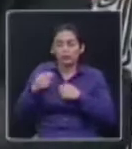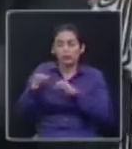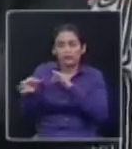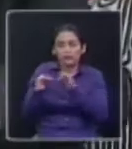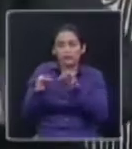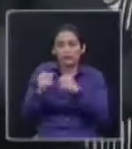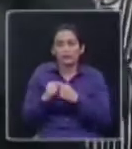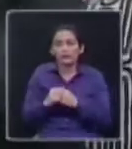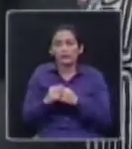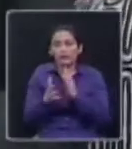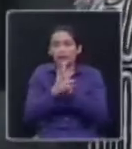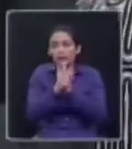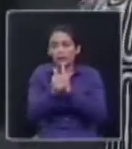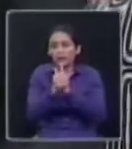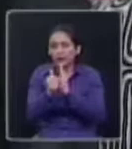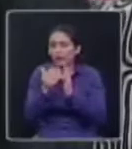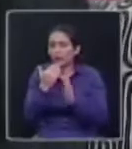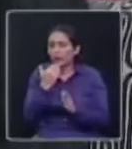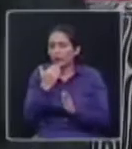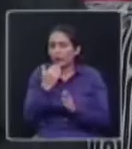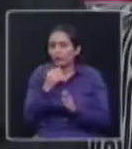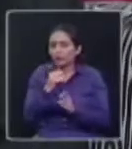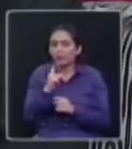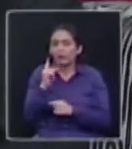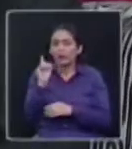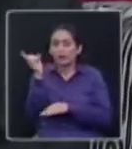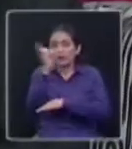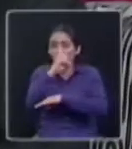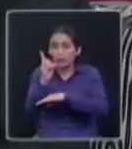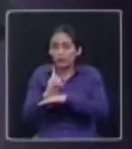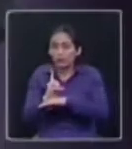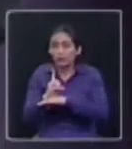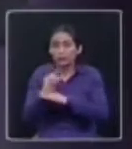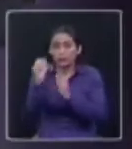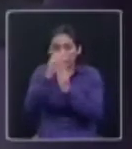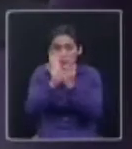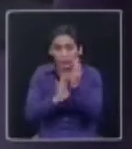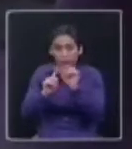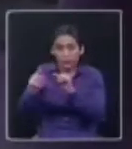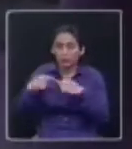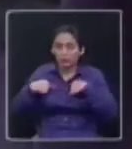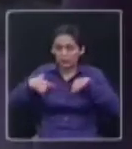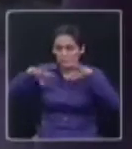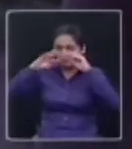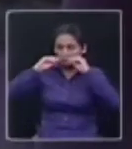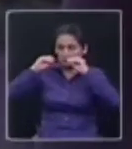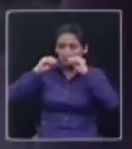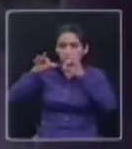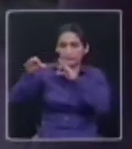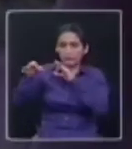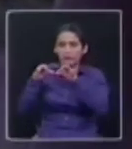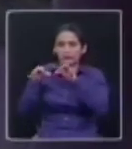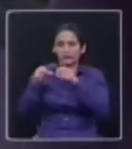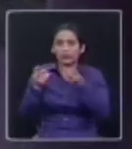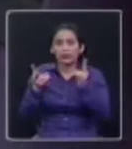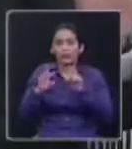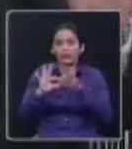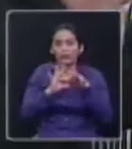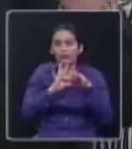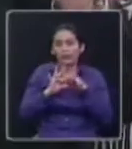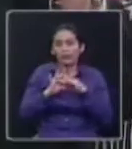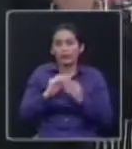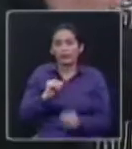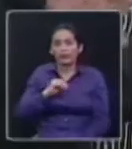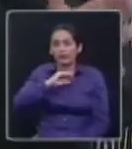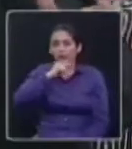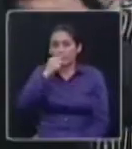manera diferente de educar uh-huh. a los directores de proyectos. Nuestro colega Germán Gallardo, el ingeniero Gallardo,